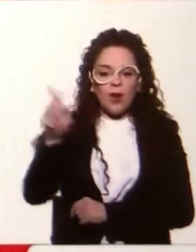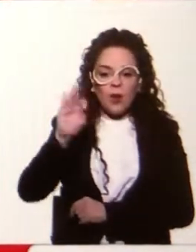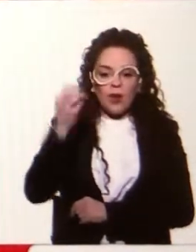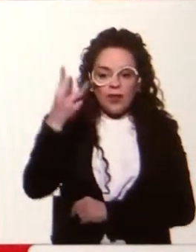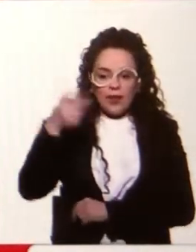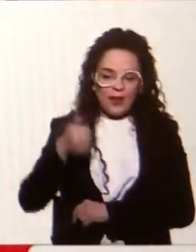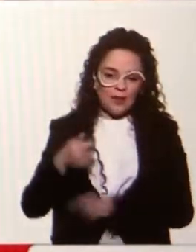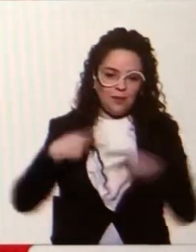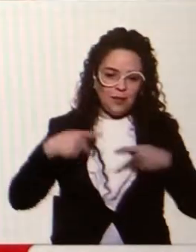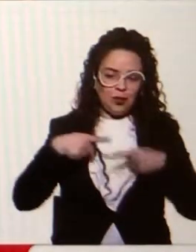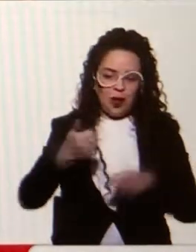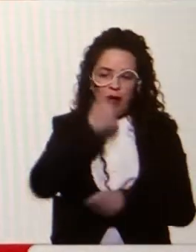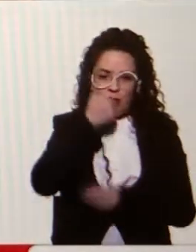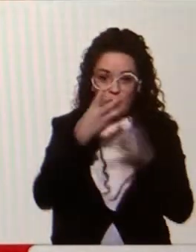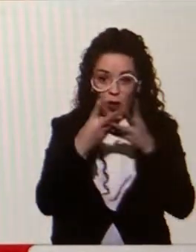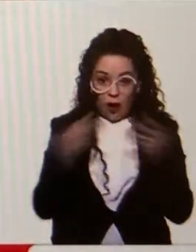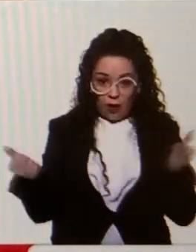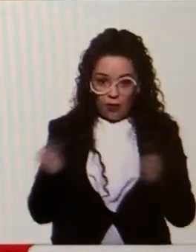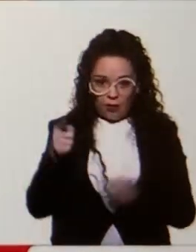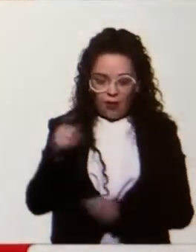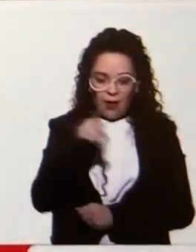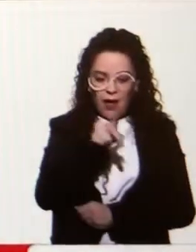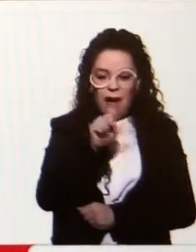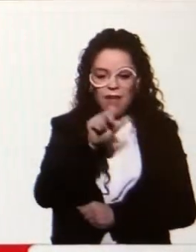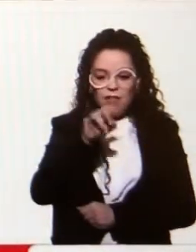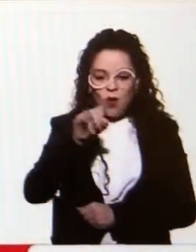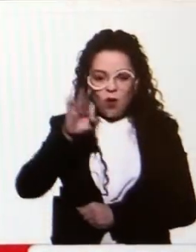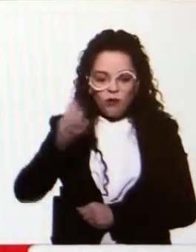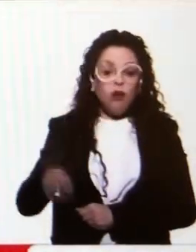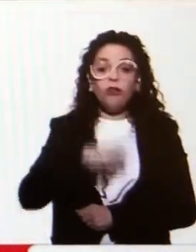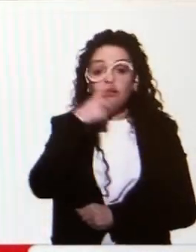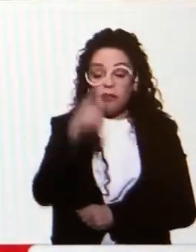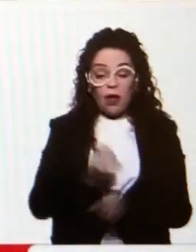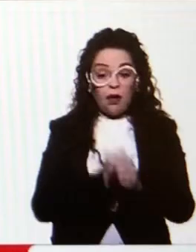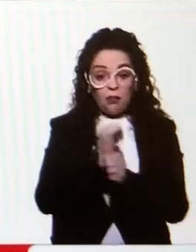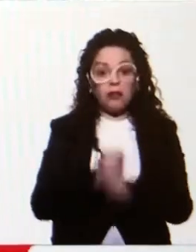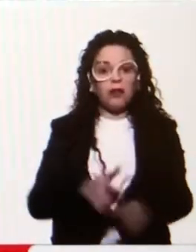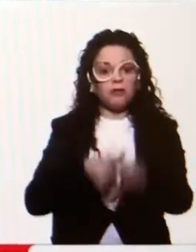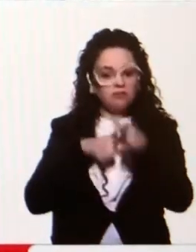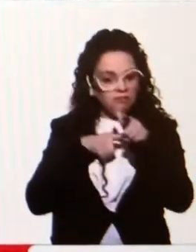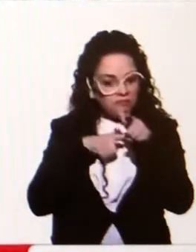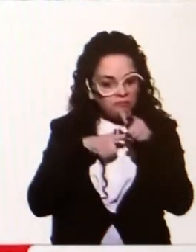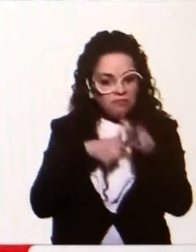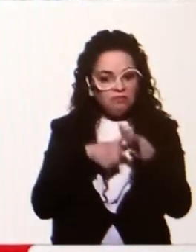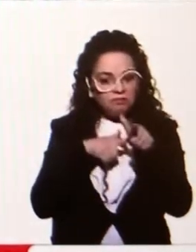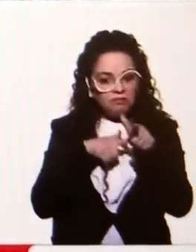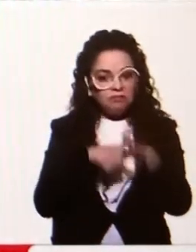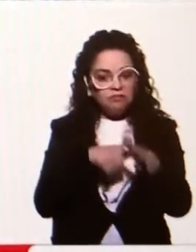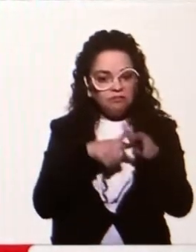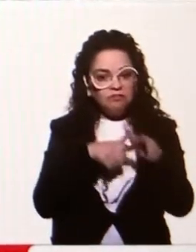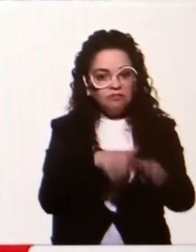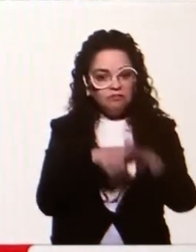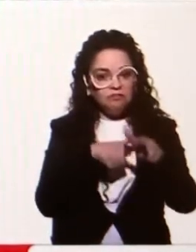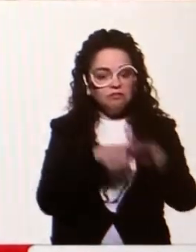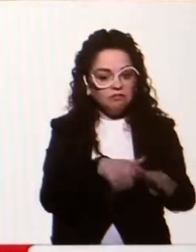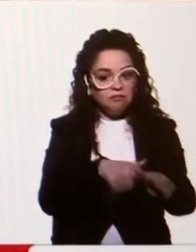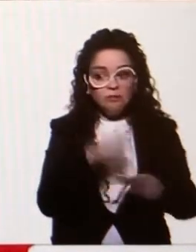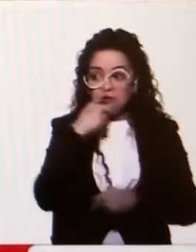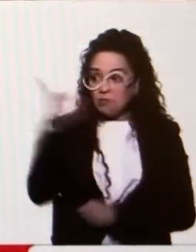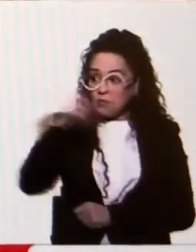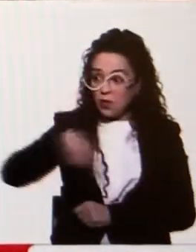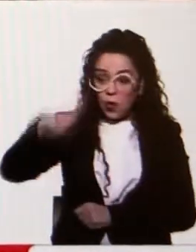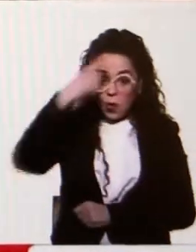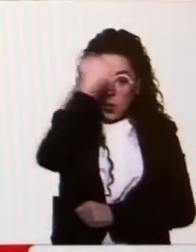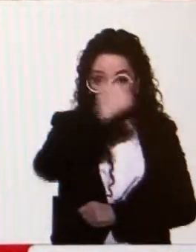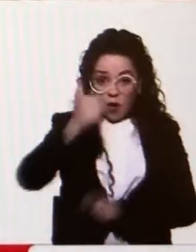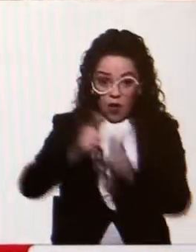pueda llegar a la verdad el presidente ya tomó él las riendas de la investigación porque